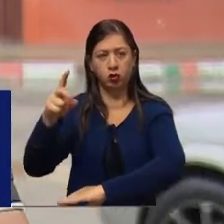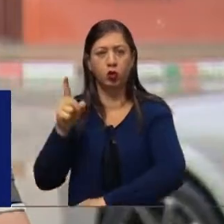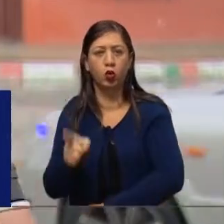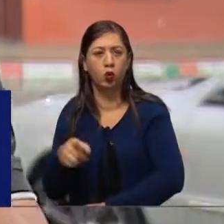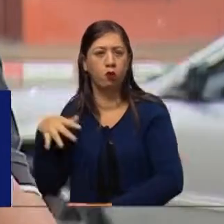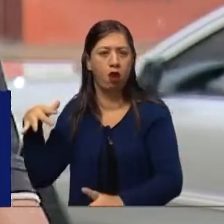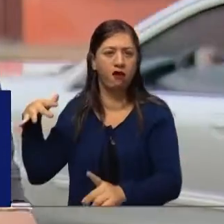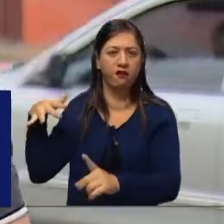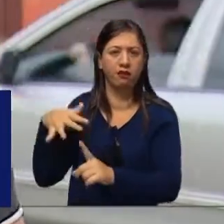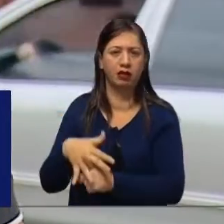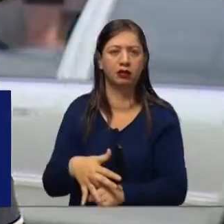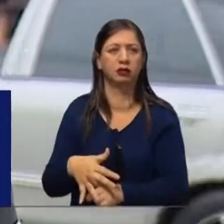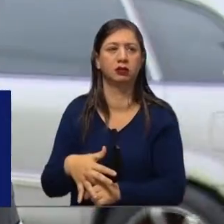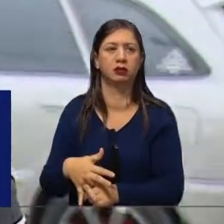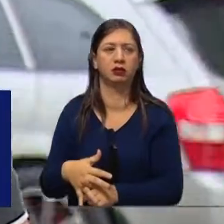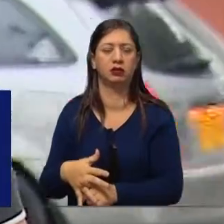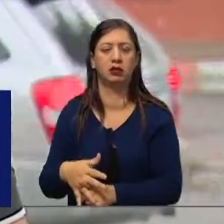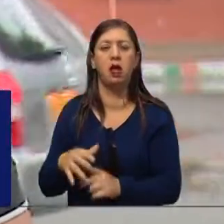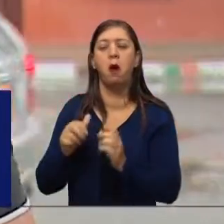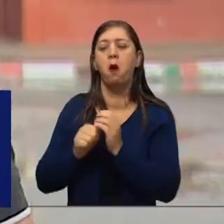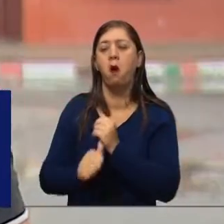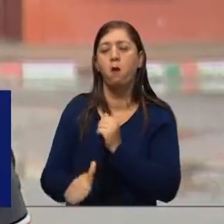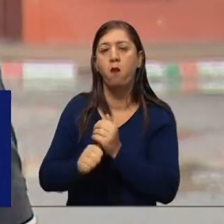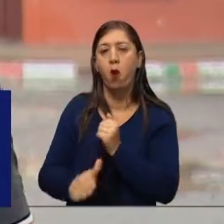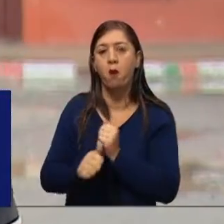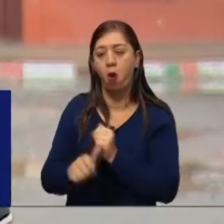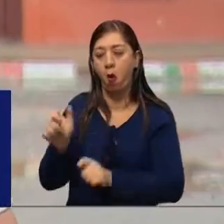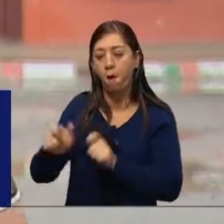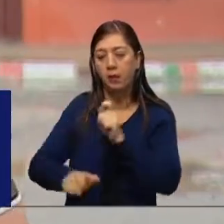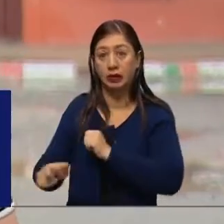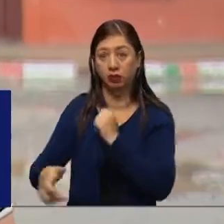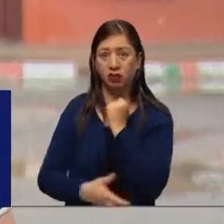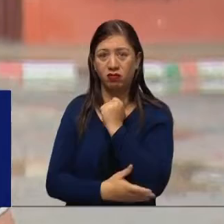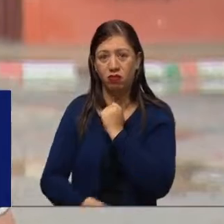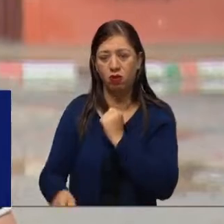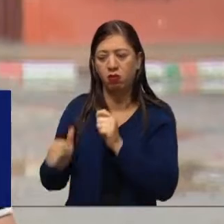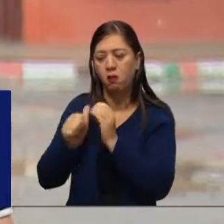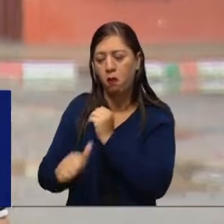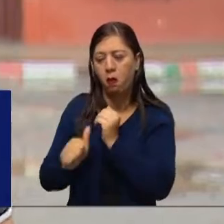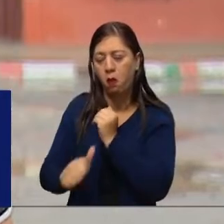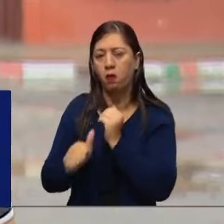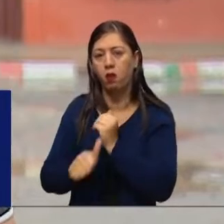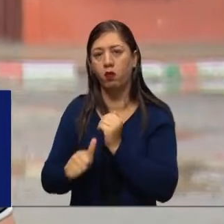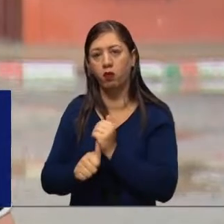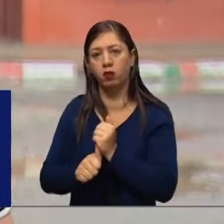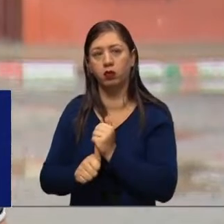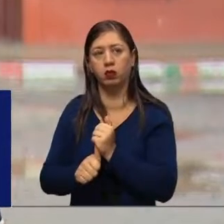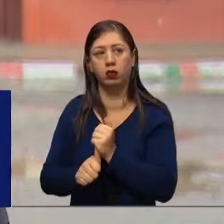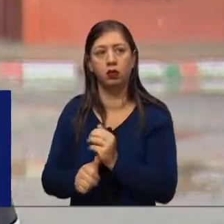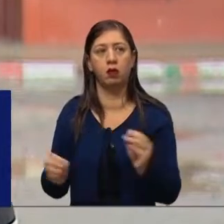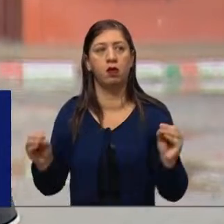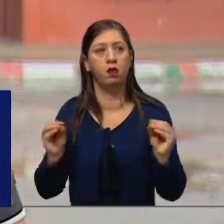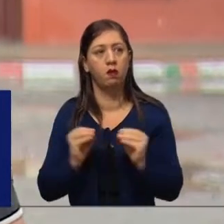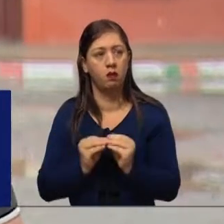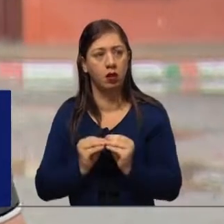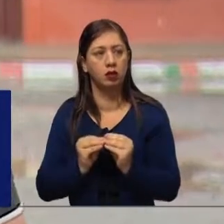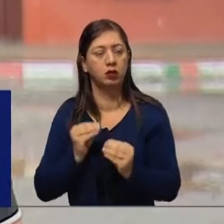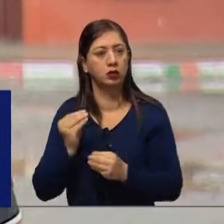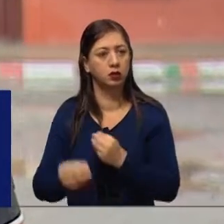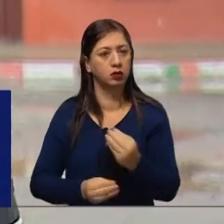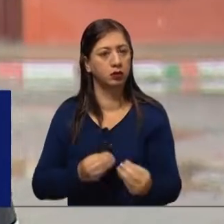que respecto a que hacen sus necesidades en este cordón, cuando digamos los días son muy